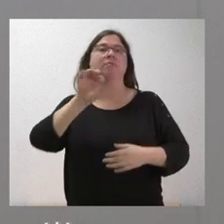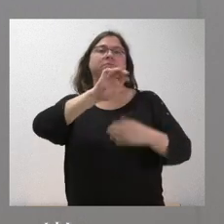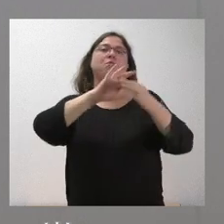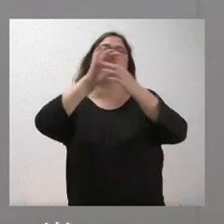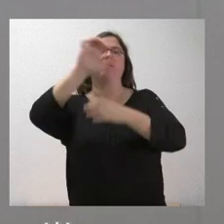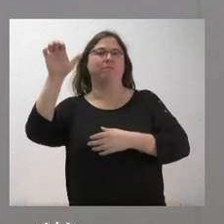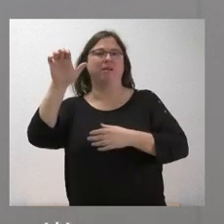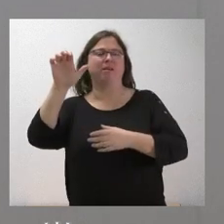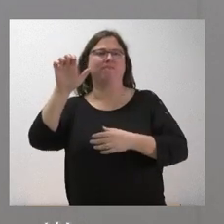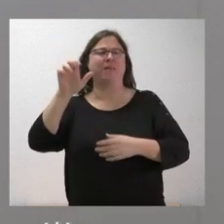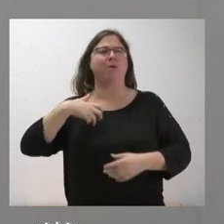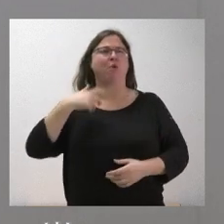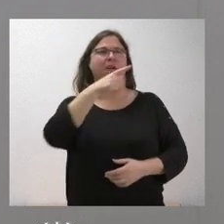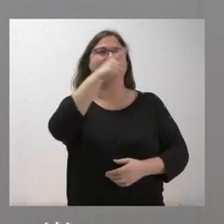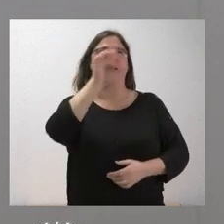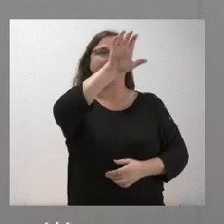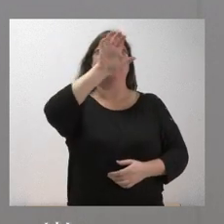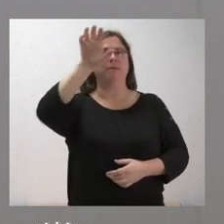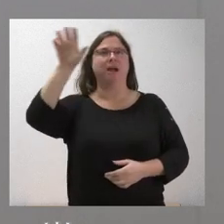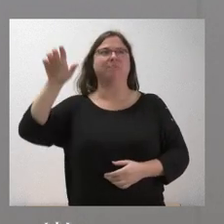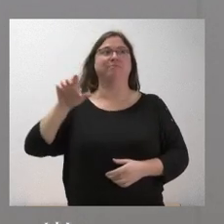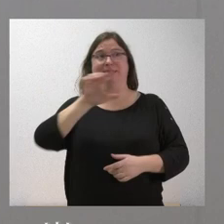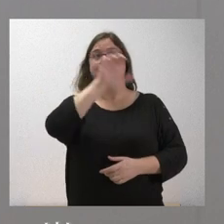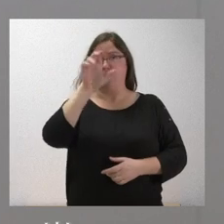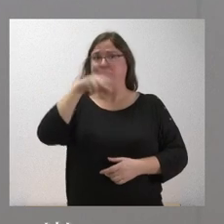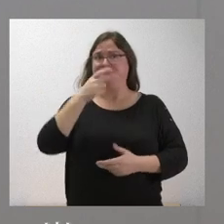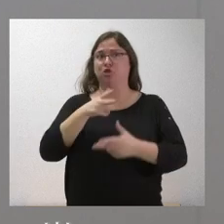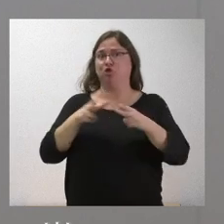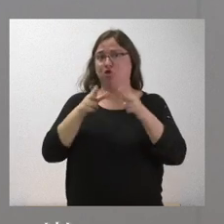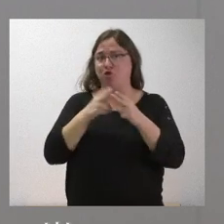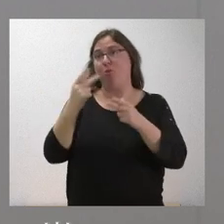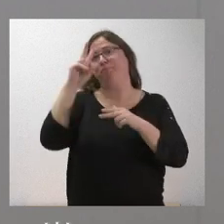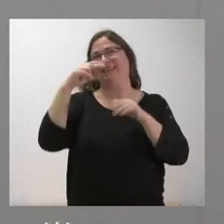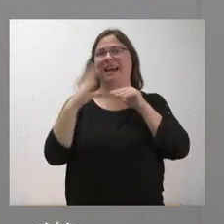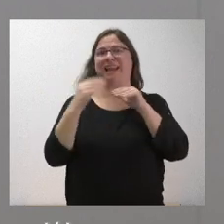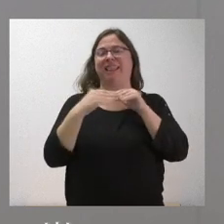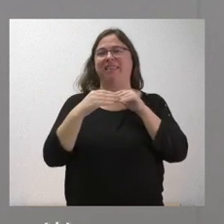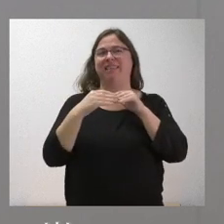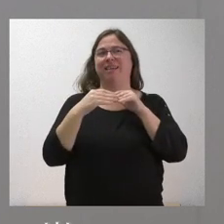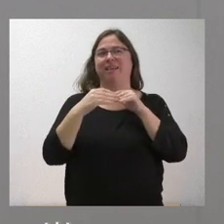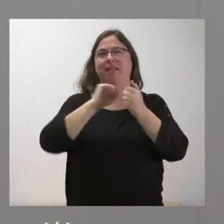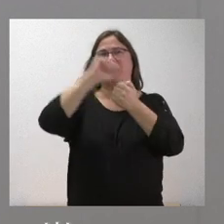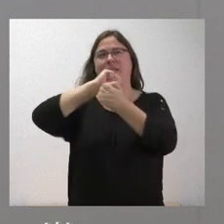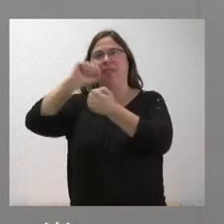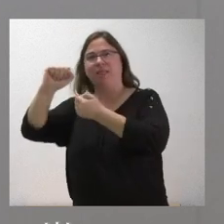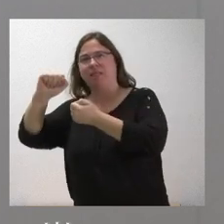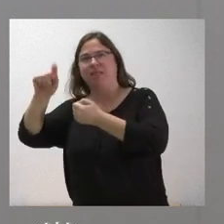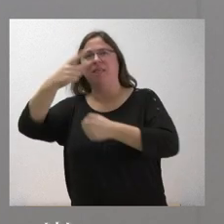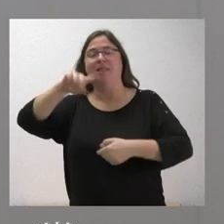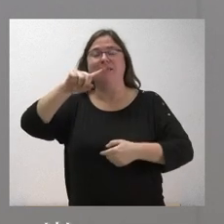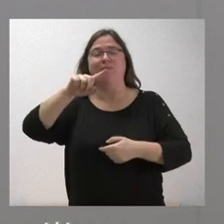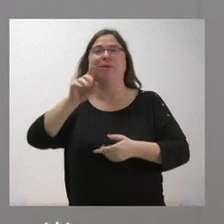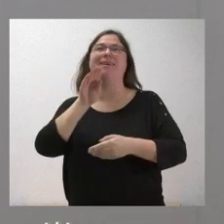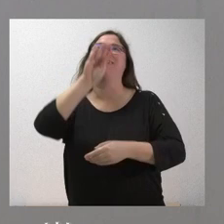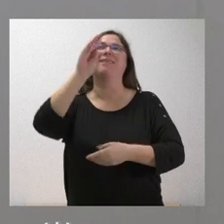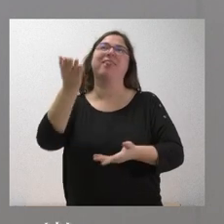ofendiendo a países europeos que son nuestros socios que son nuestros clientes no es la mejor forma luego para pedir confianza